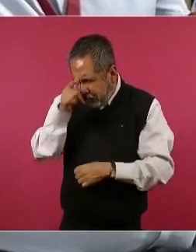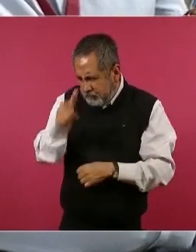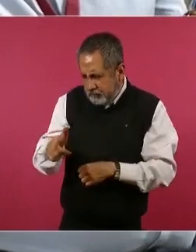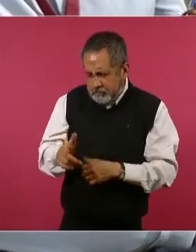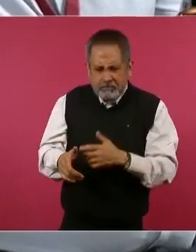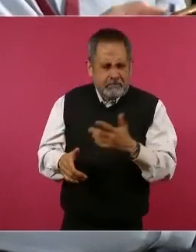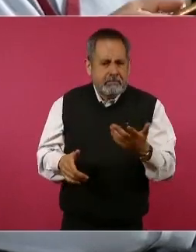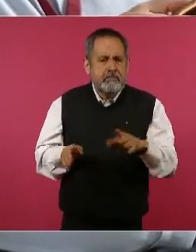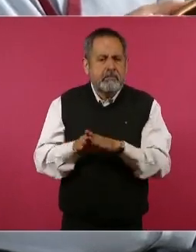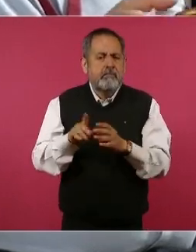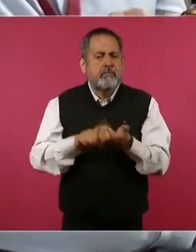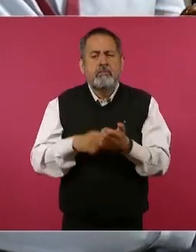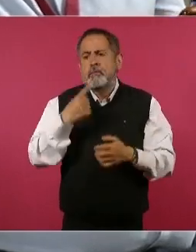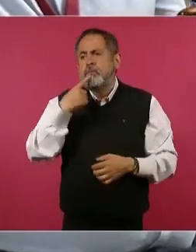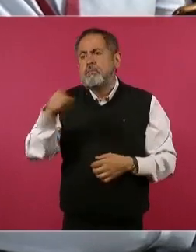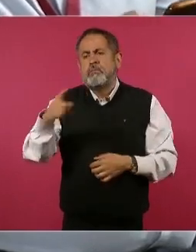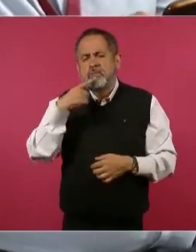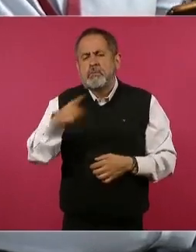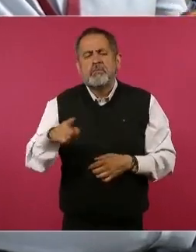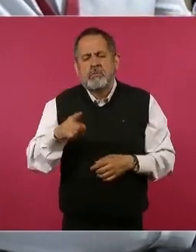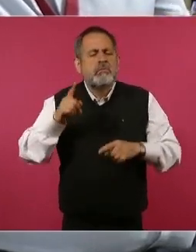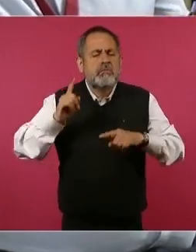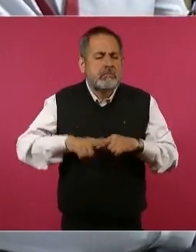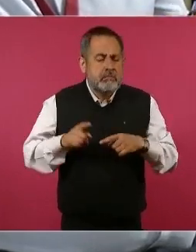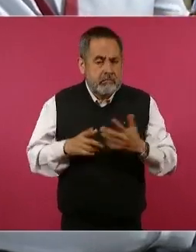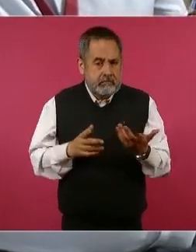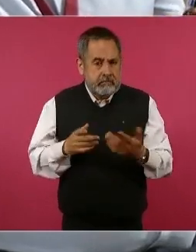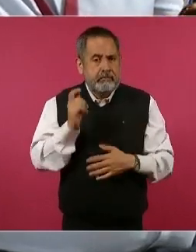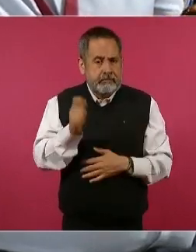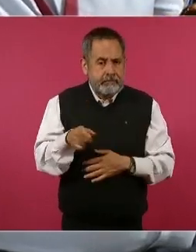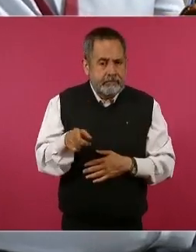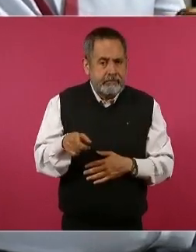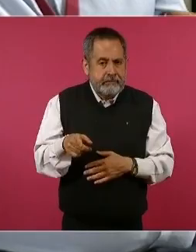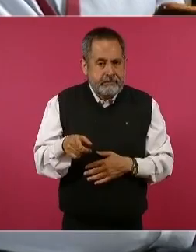comunicación. Las denuncias que nos han llegado es precisamente